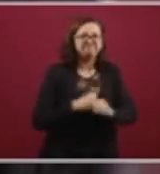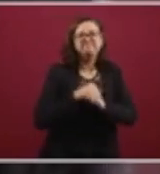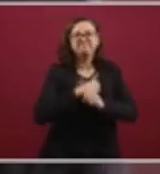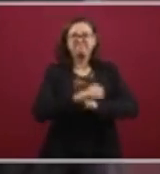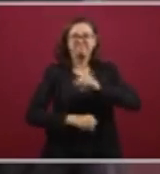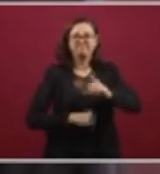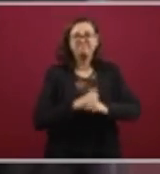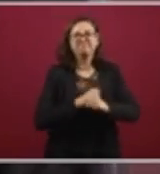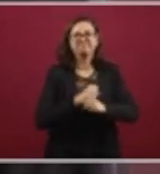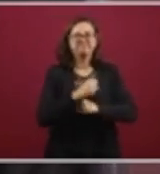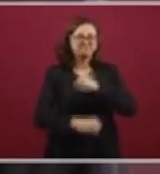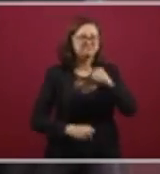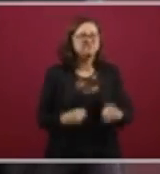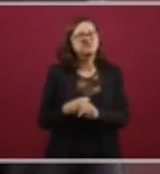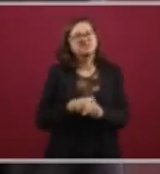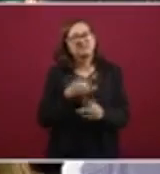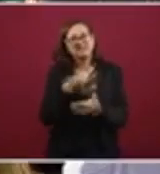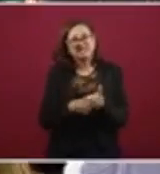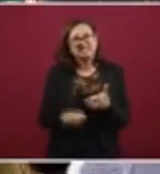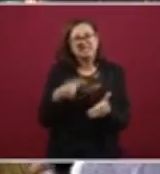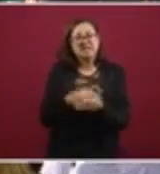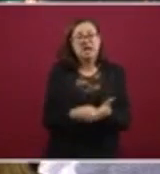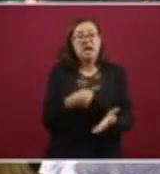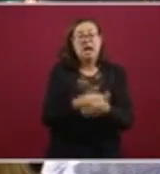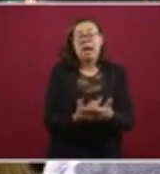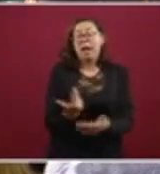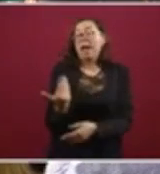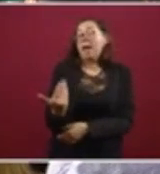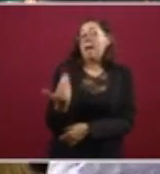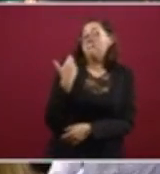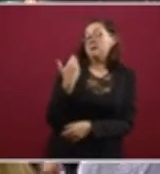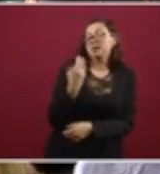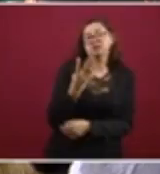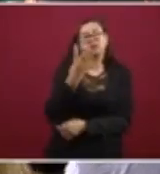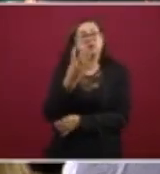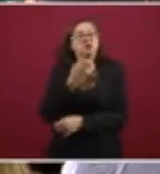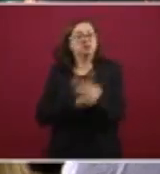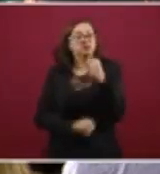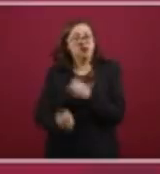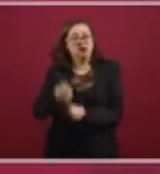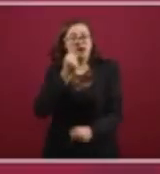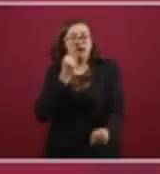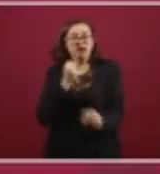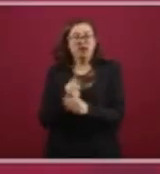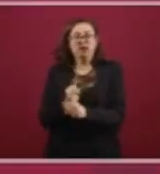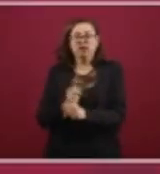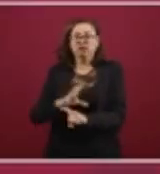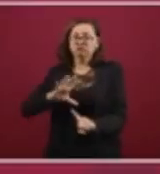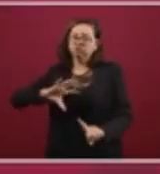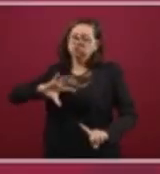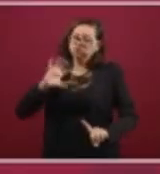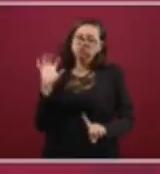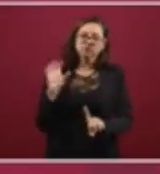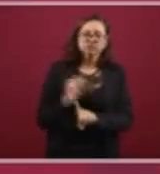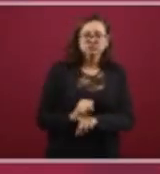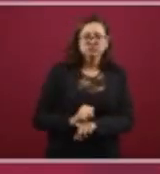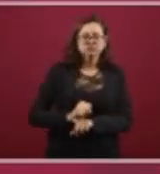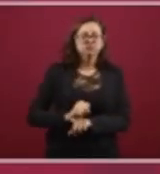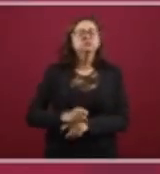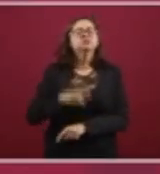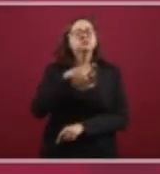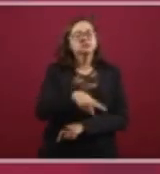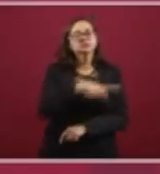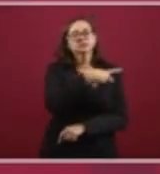muchos años, desde Salinas hasta hace 4 años que se